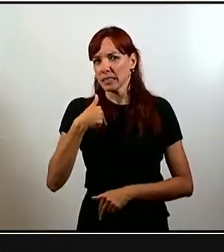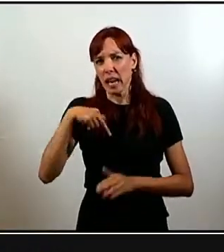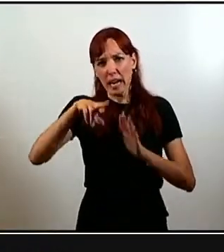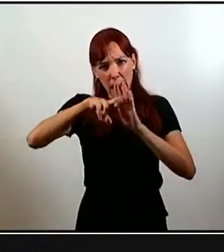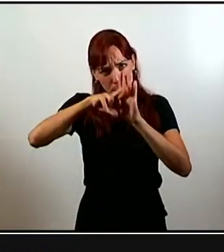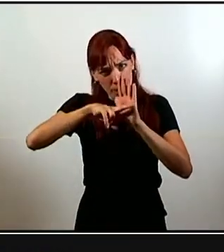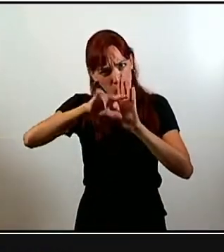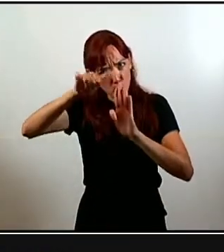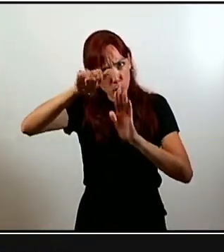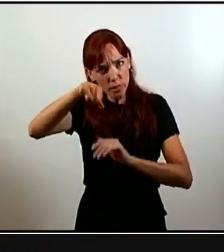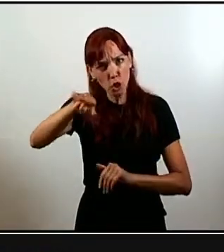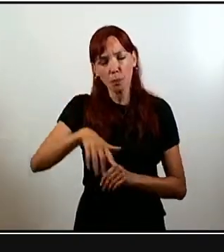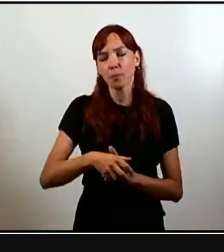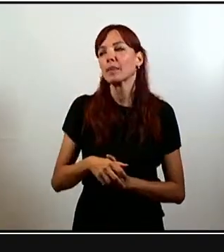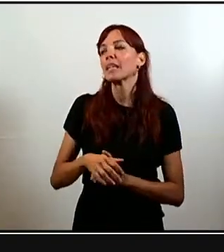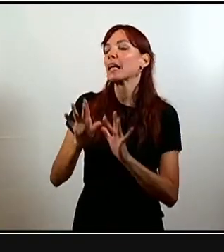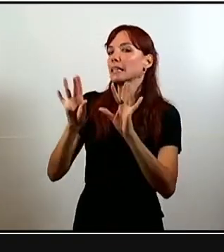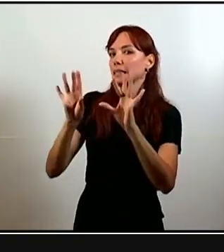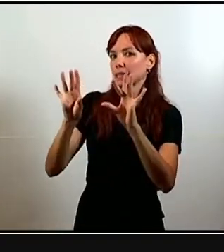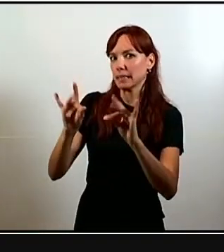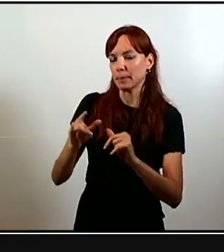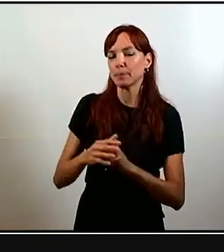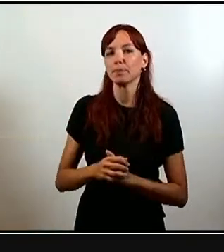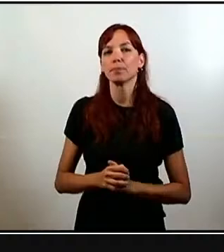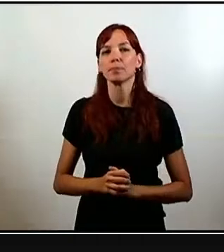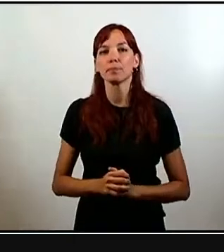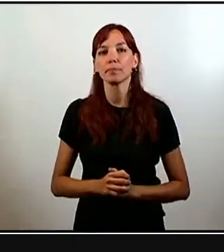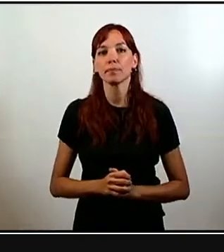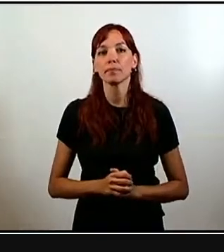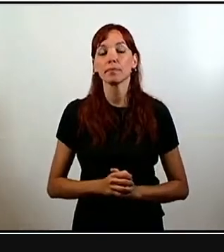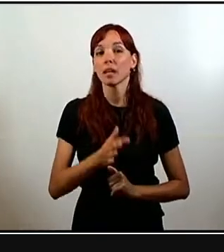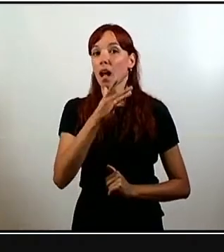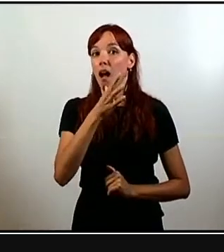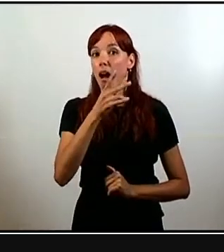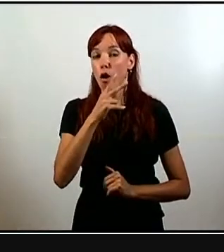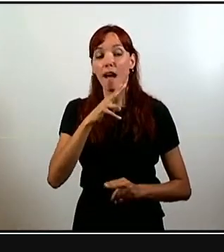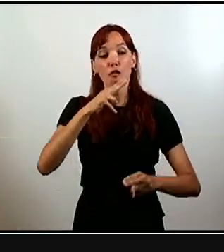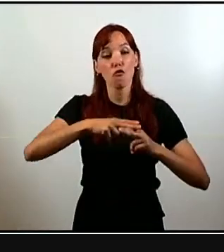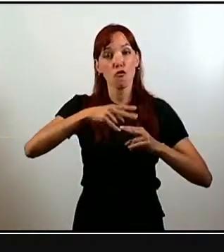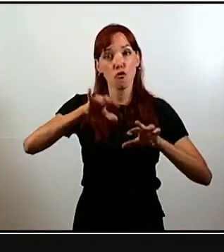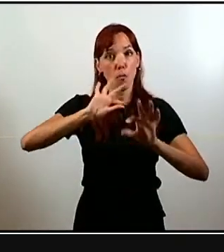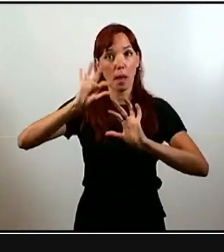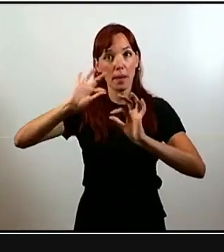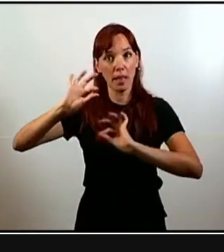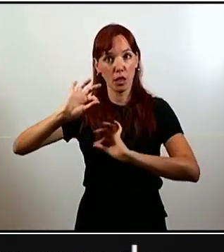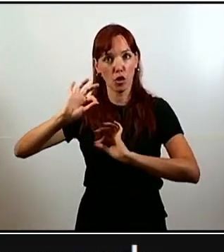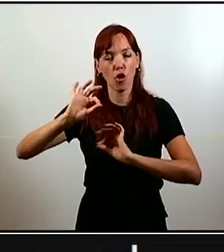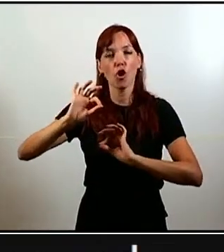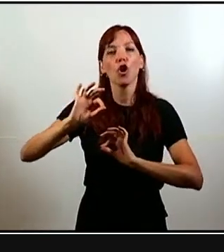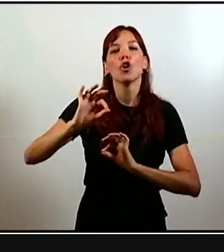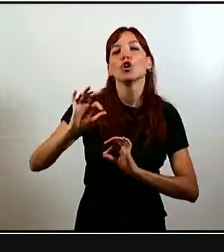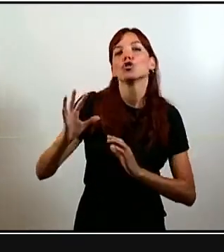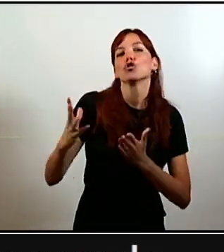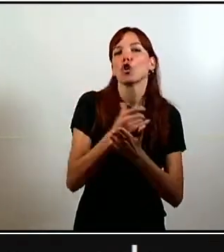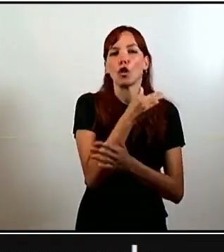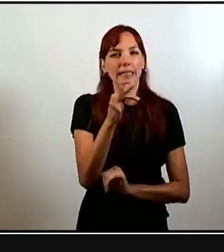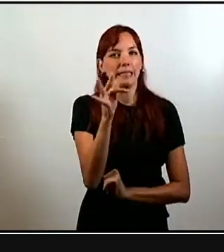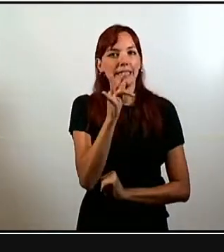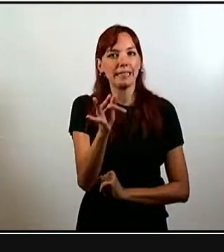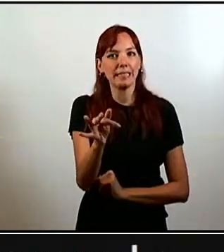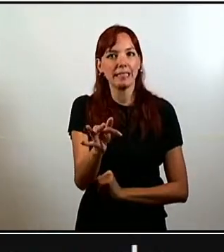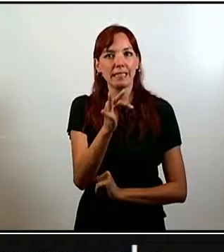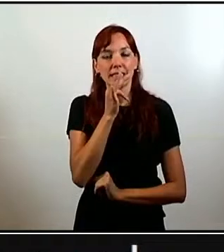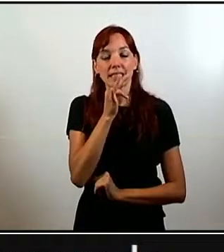Sí, ha habido, no de todos, haremos un segundo nombramiento en este mes de agosto, pero sí que van algunos ceses